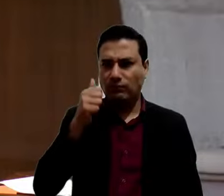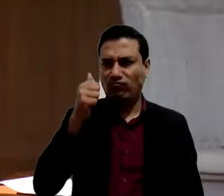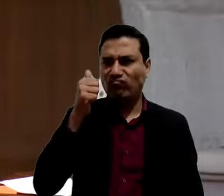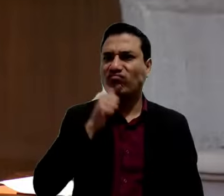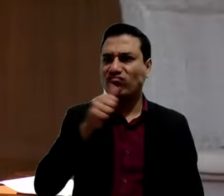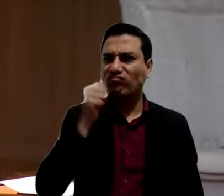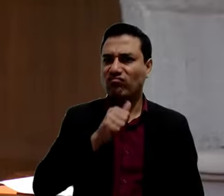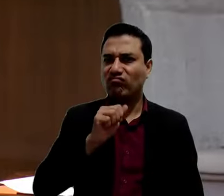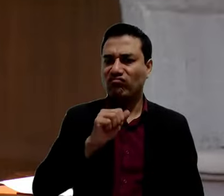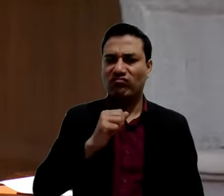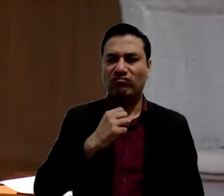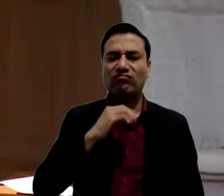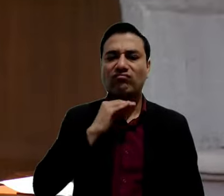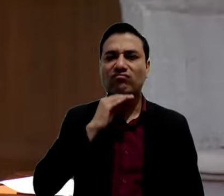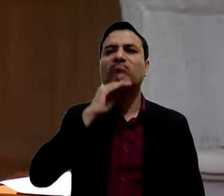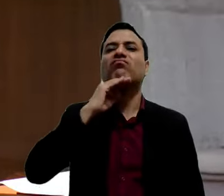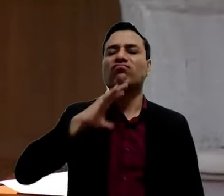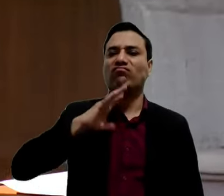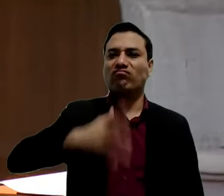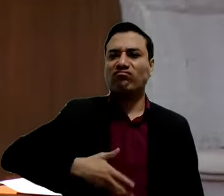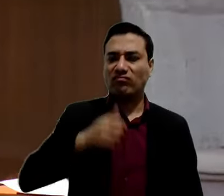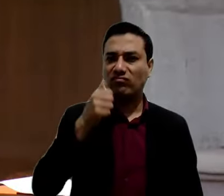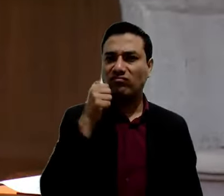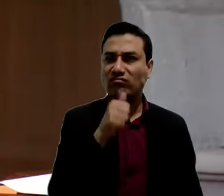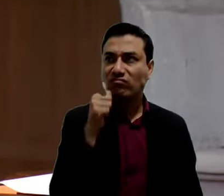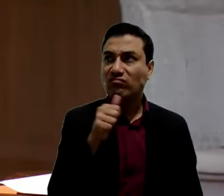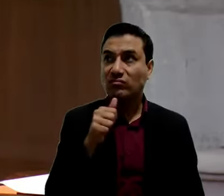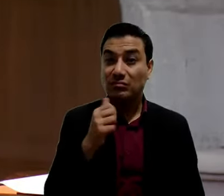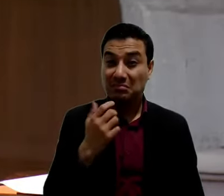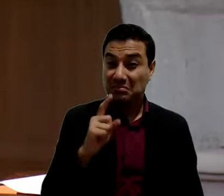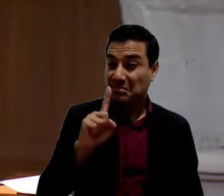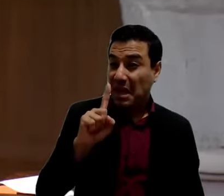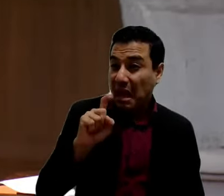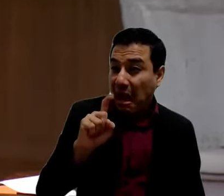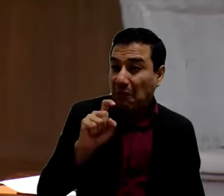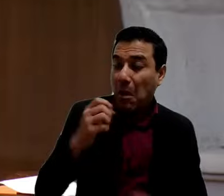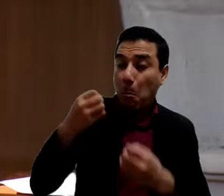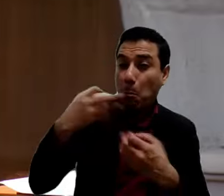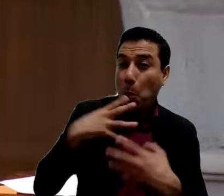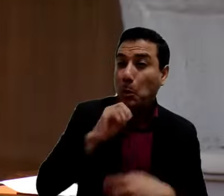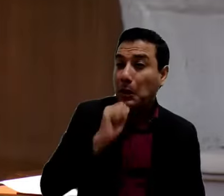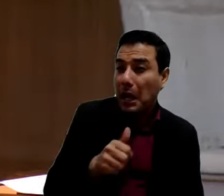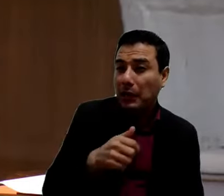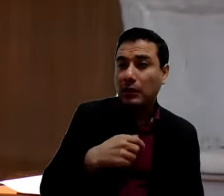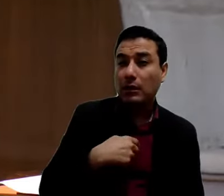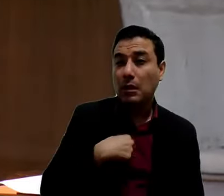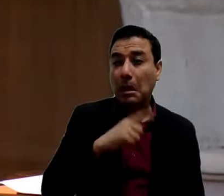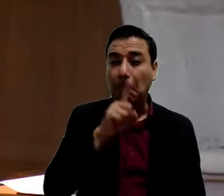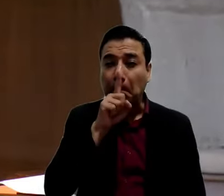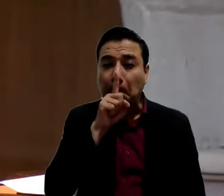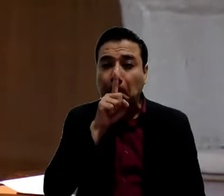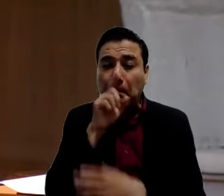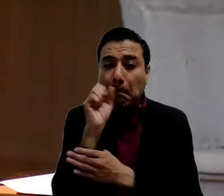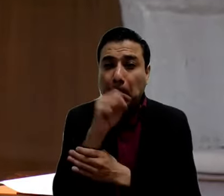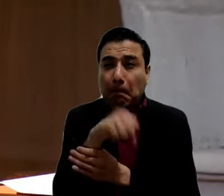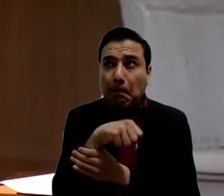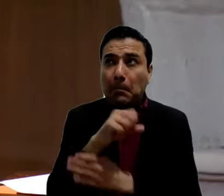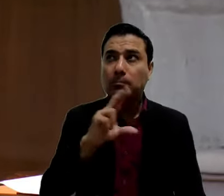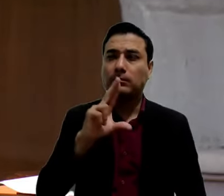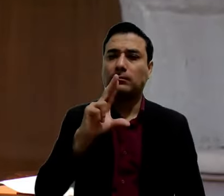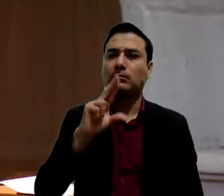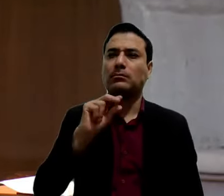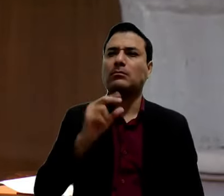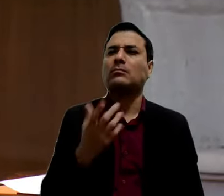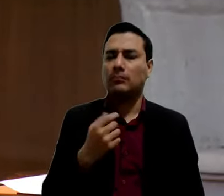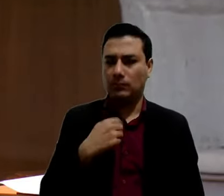mostrar una cara digna y no nos vamos a doblar por un vaso de agua pero eso hoy no me